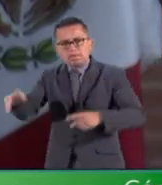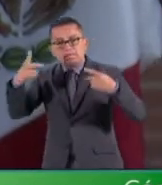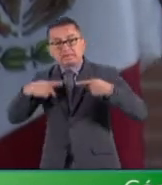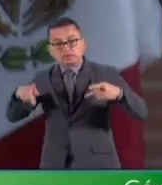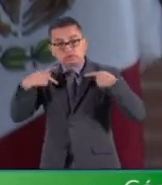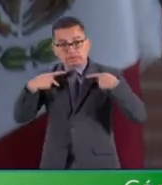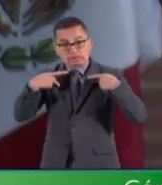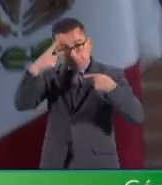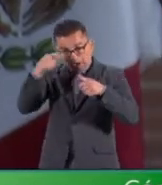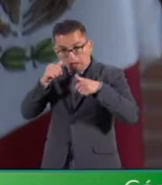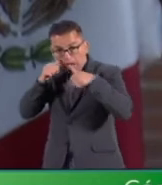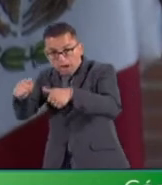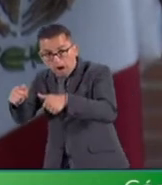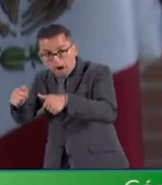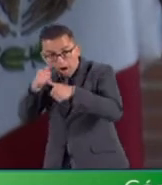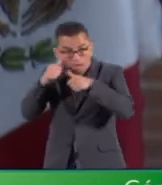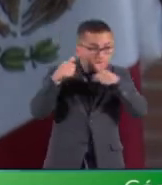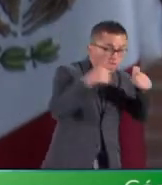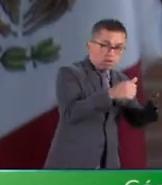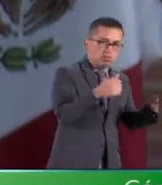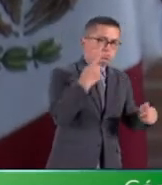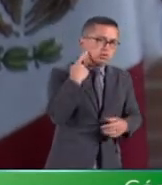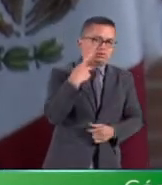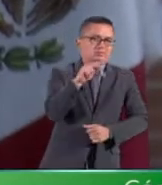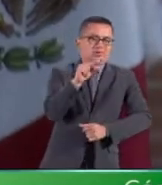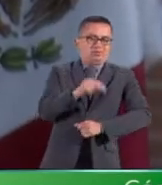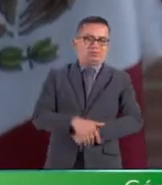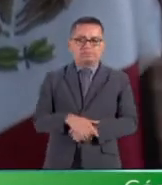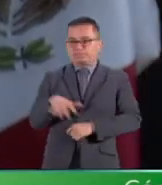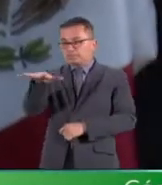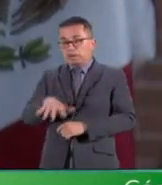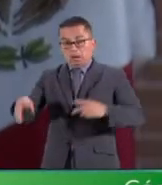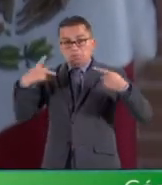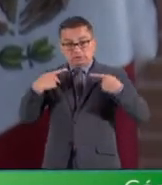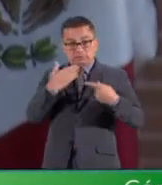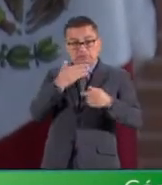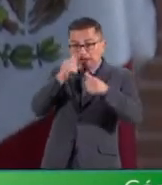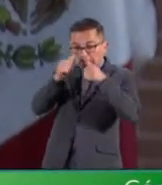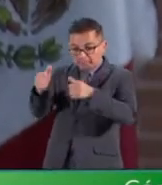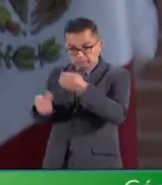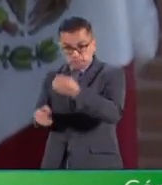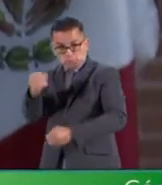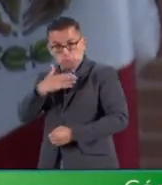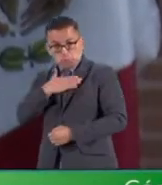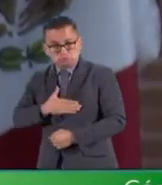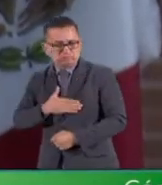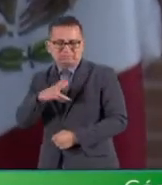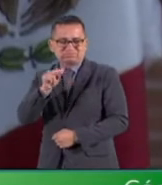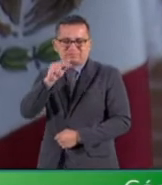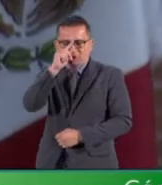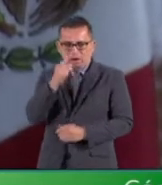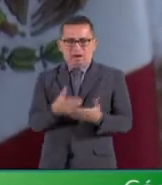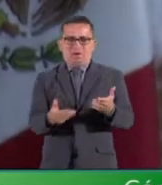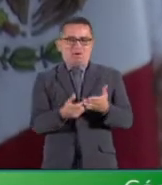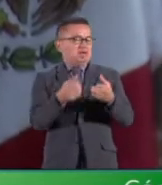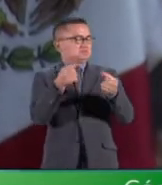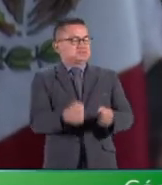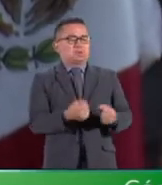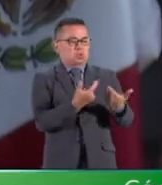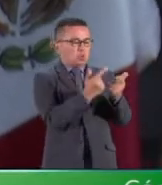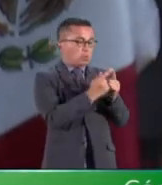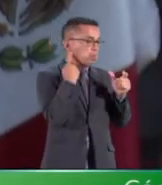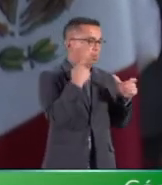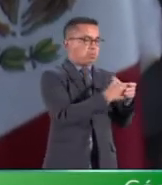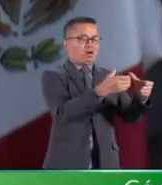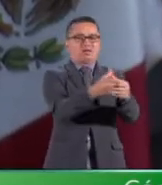sin acceso a la justicia y la justicia será partidista y la ganará quien